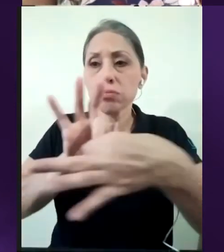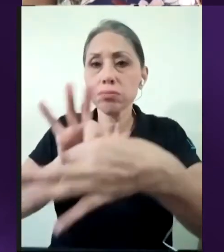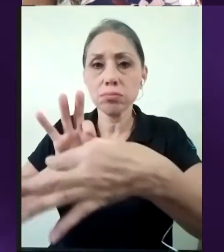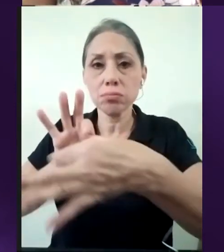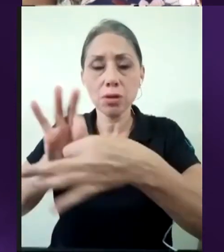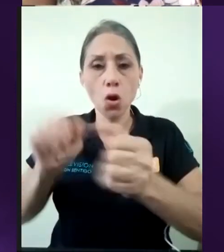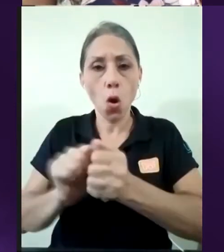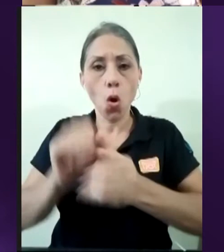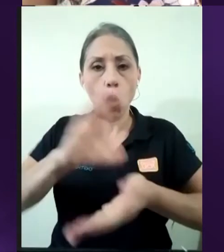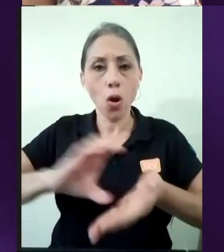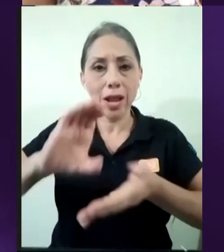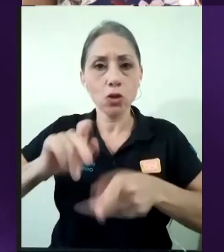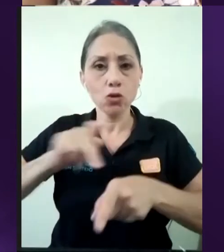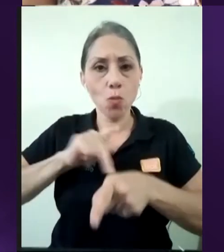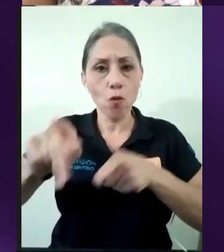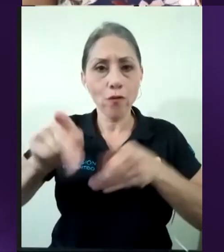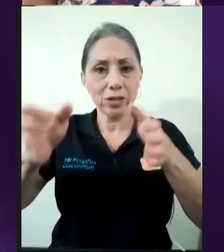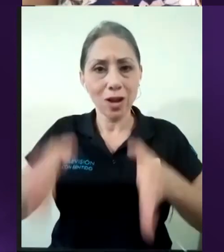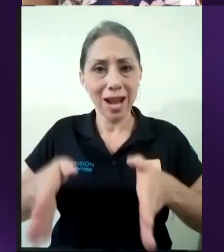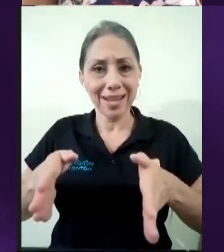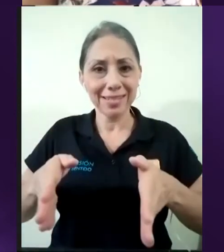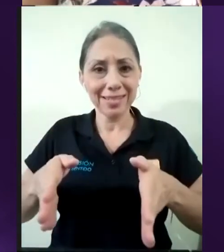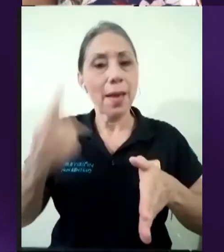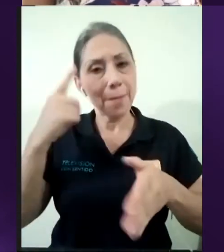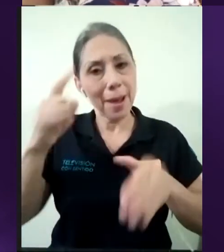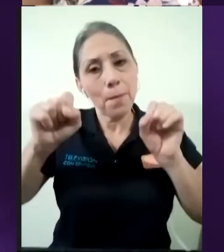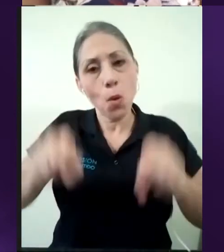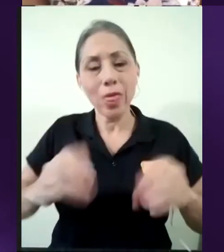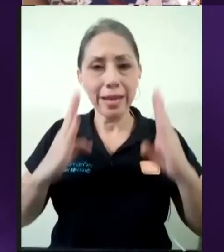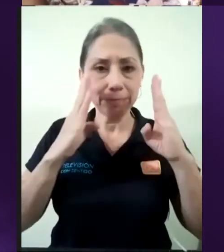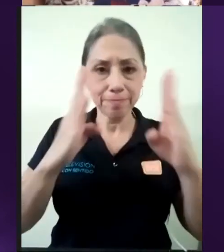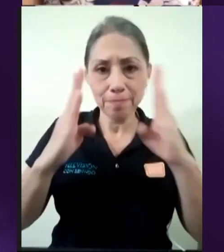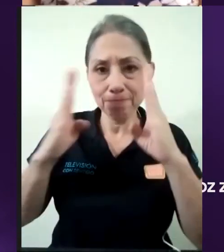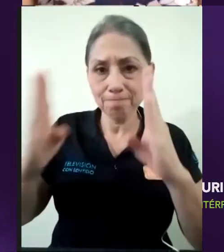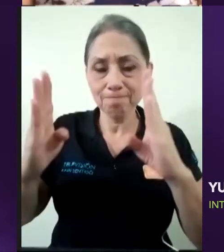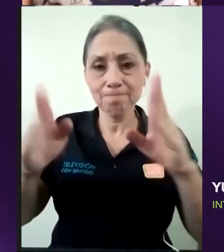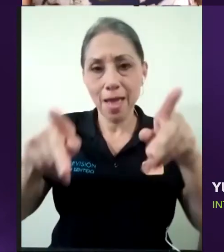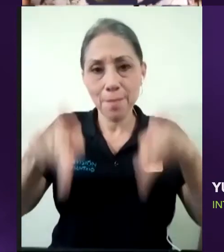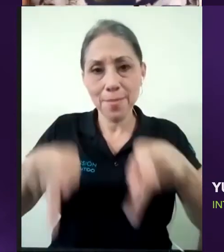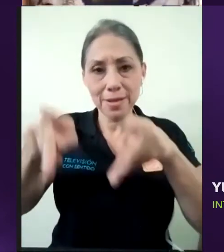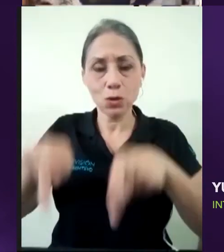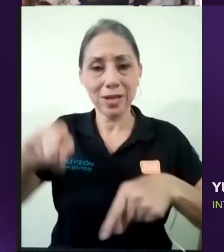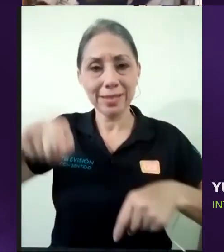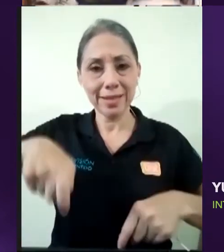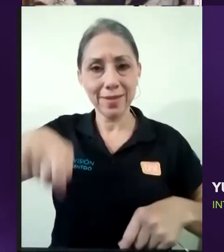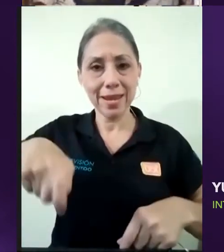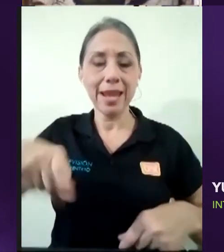estos servicios a la población que así lo requiera.